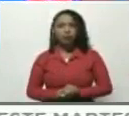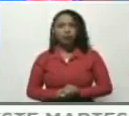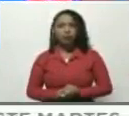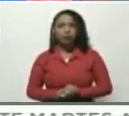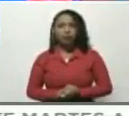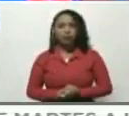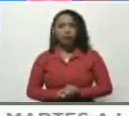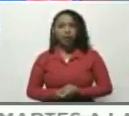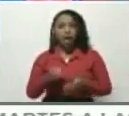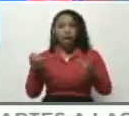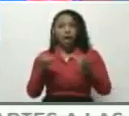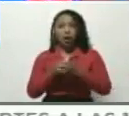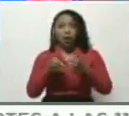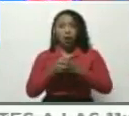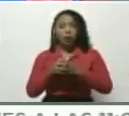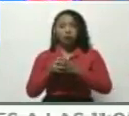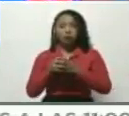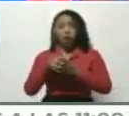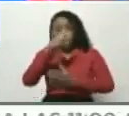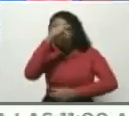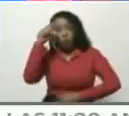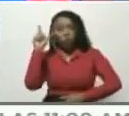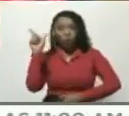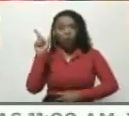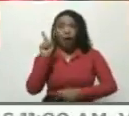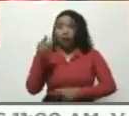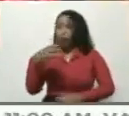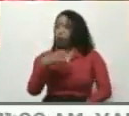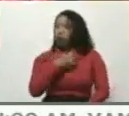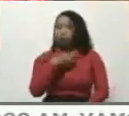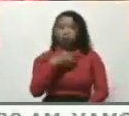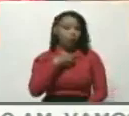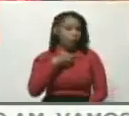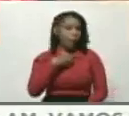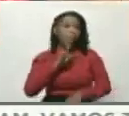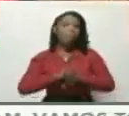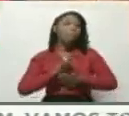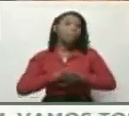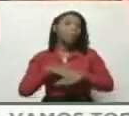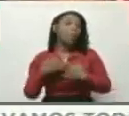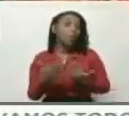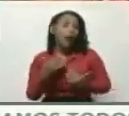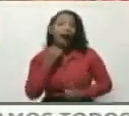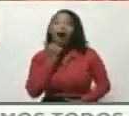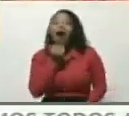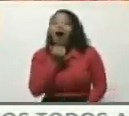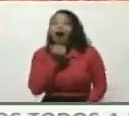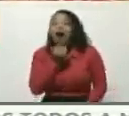En el Partido Socialista Unido de Venezuela eso no es posible, porque si algo